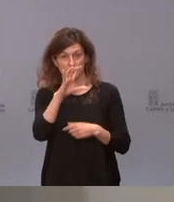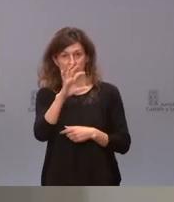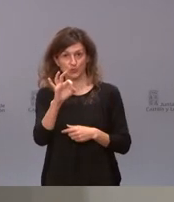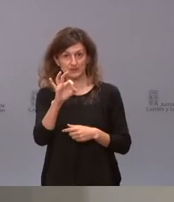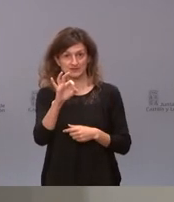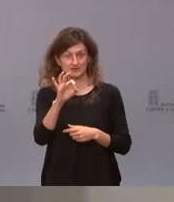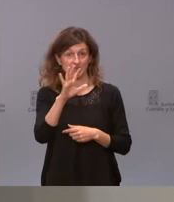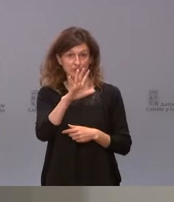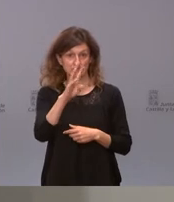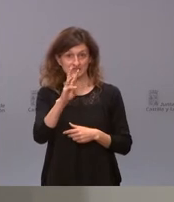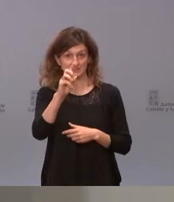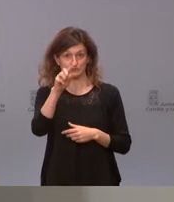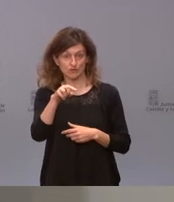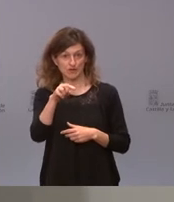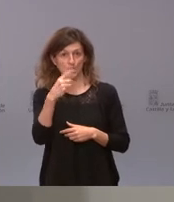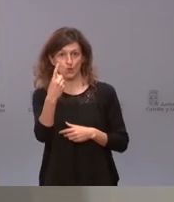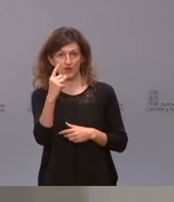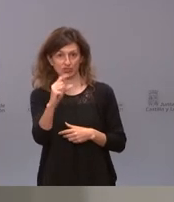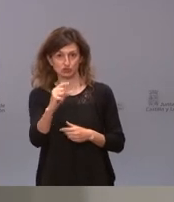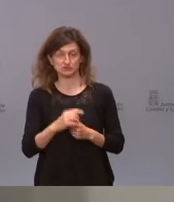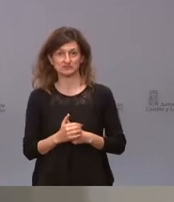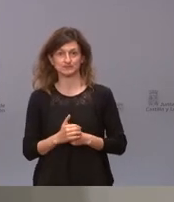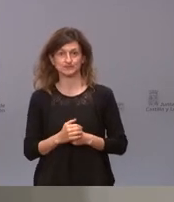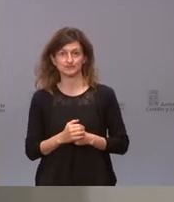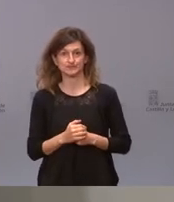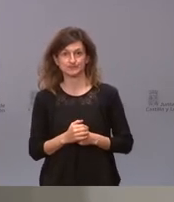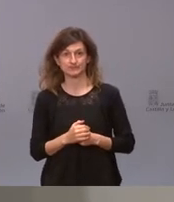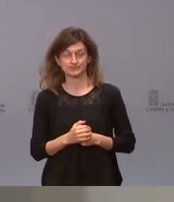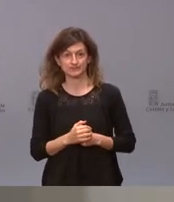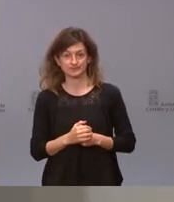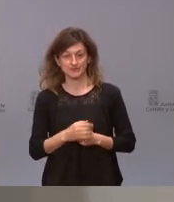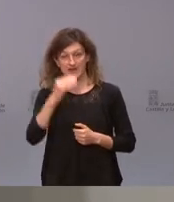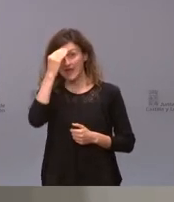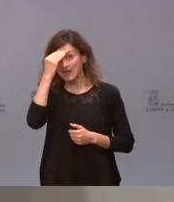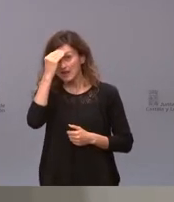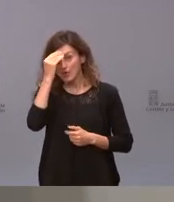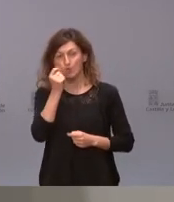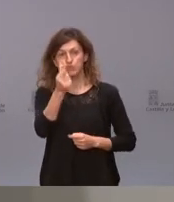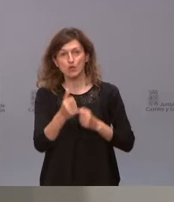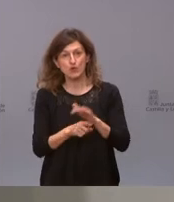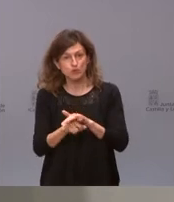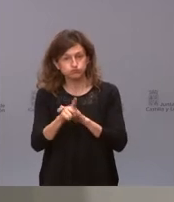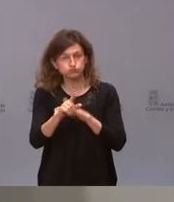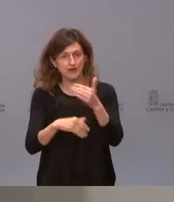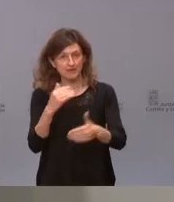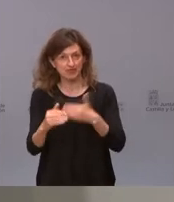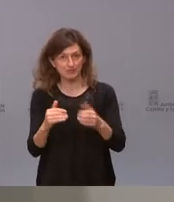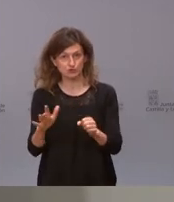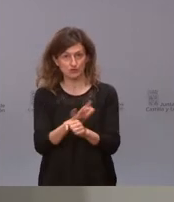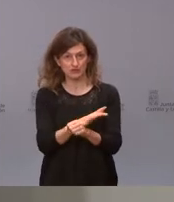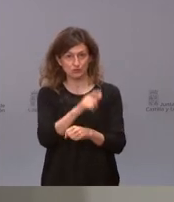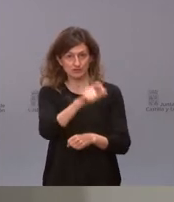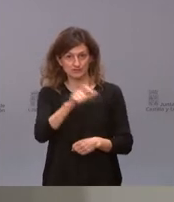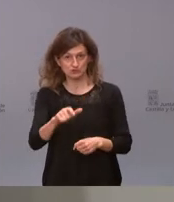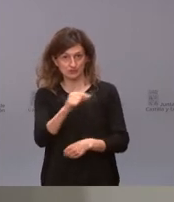el 53 por ciento con una dosis es decir que yo creo que vamos avanzando a muy buen paso en la cobertura de la población